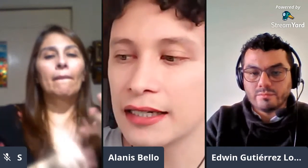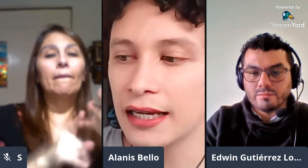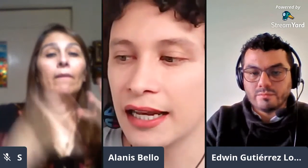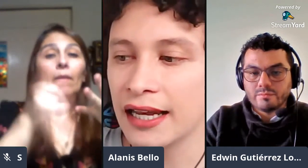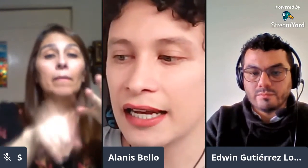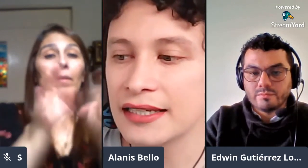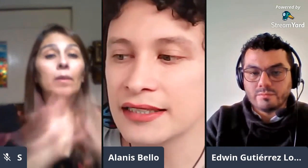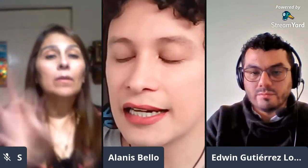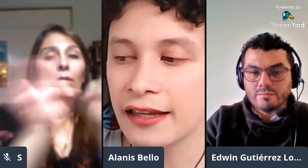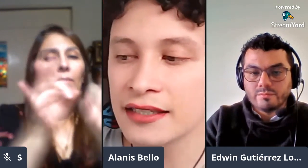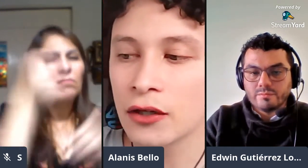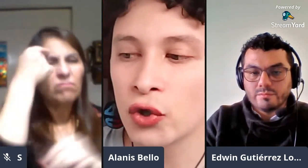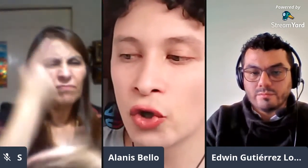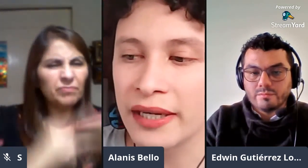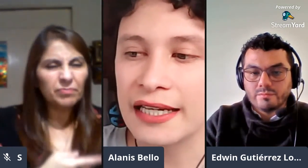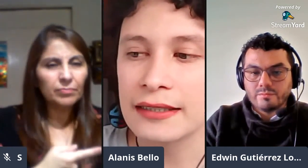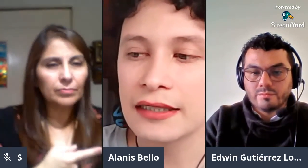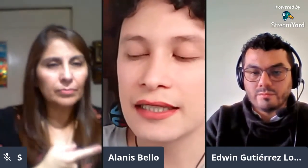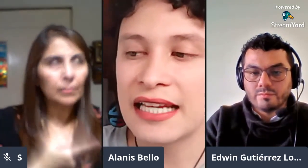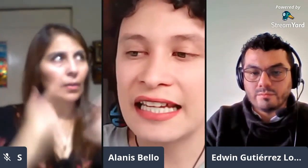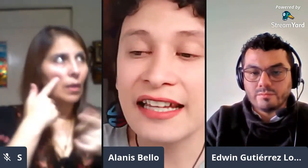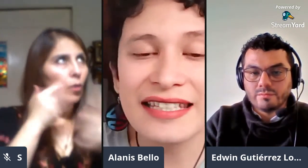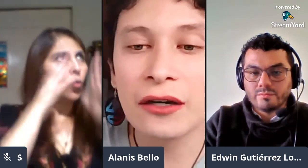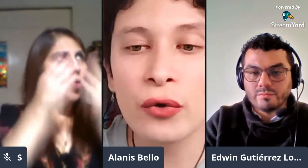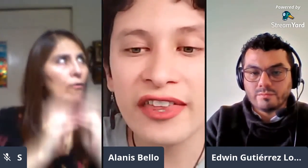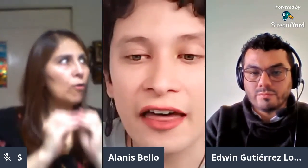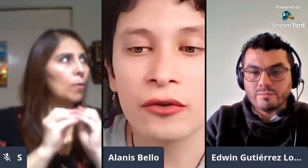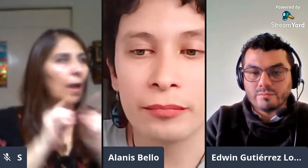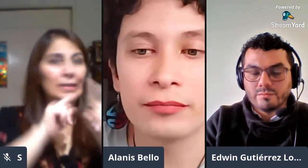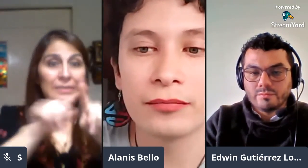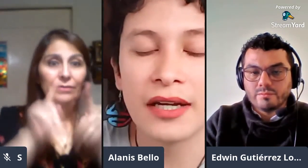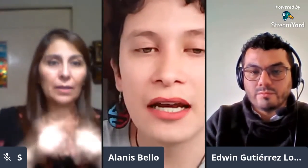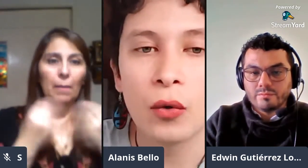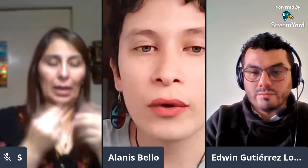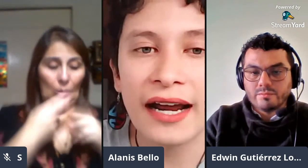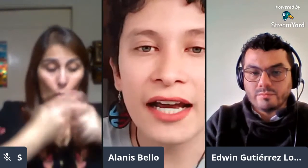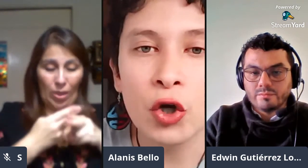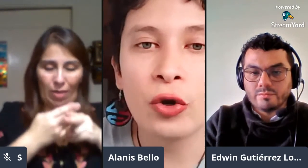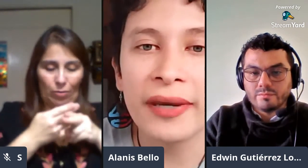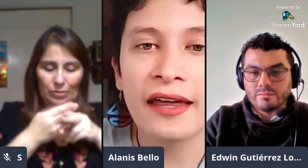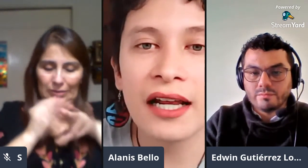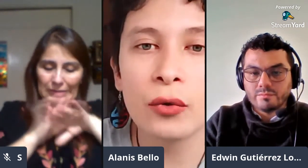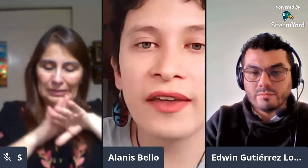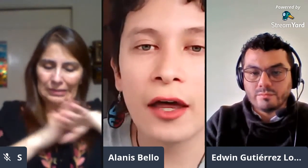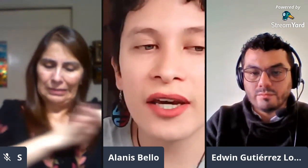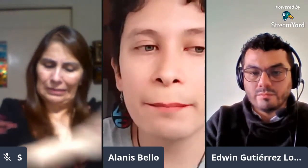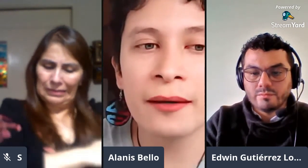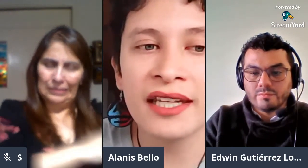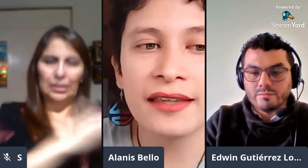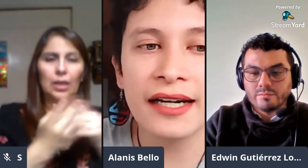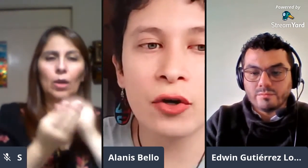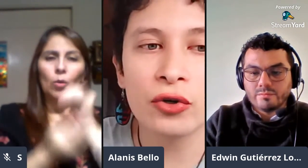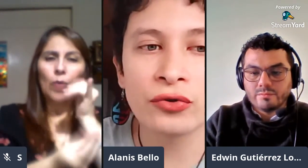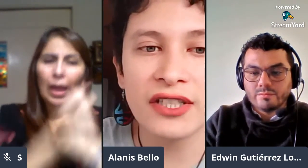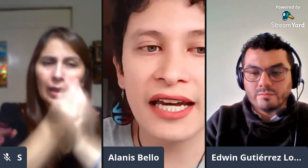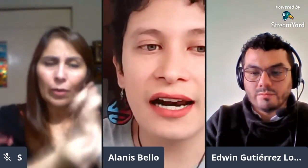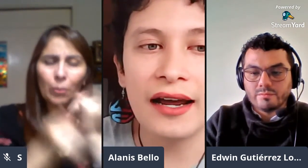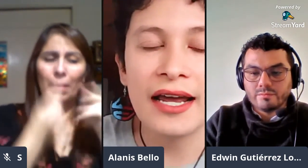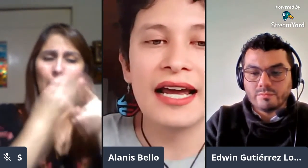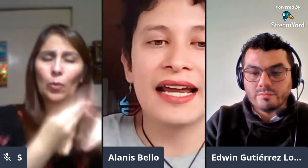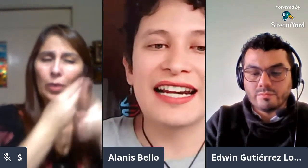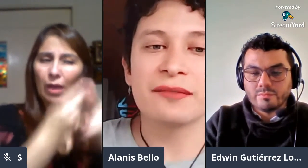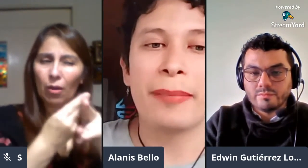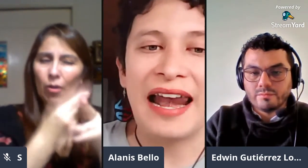pensar salidas económicas, salidas del cuidado, una economía del cuidado que permita